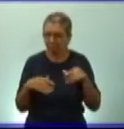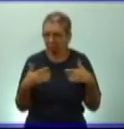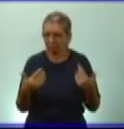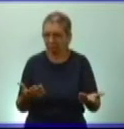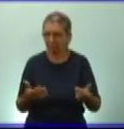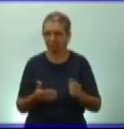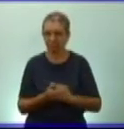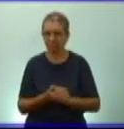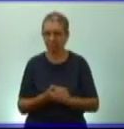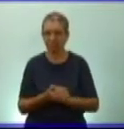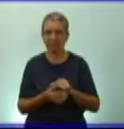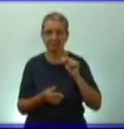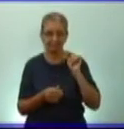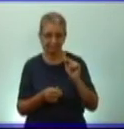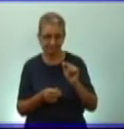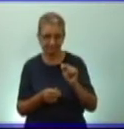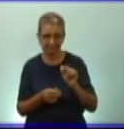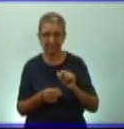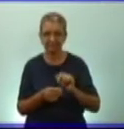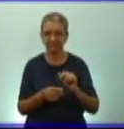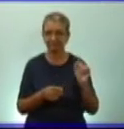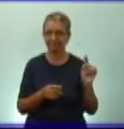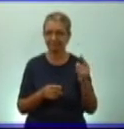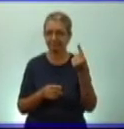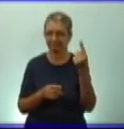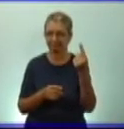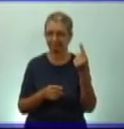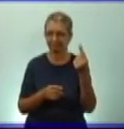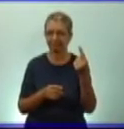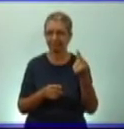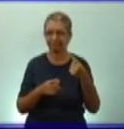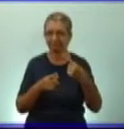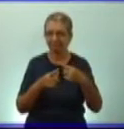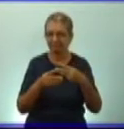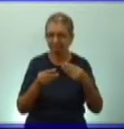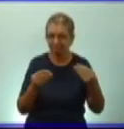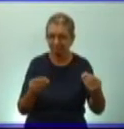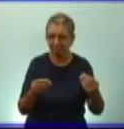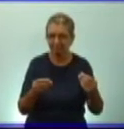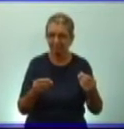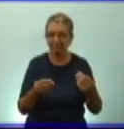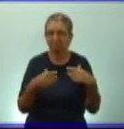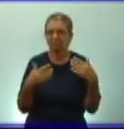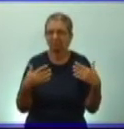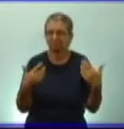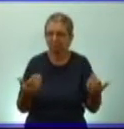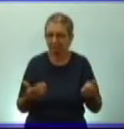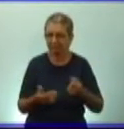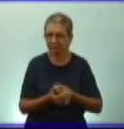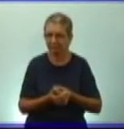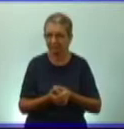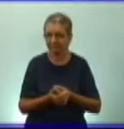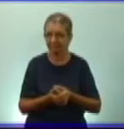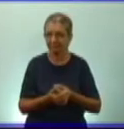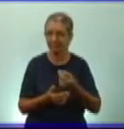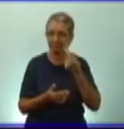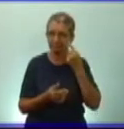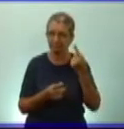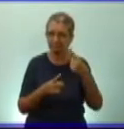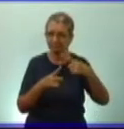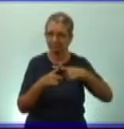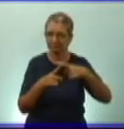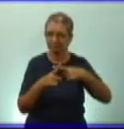ver, en el caso de la primera sustancia, dióxido de nitrógeno, vimos que su valor es relativamente bajo, tiene un